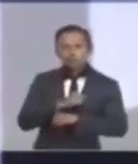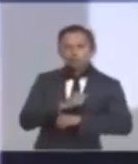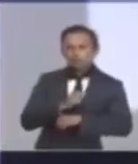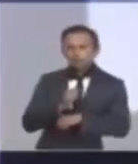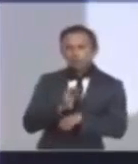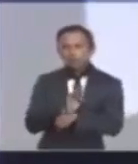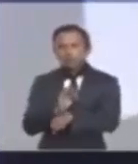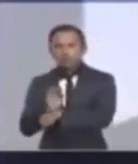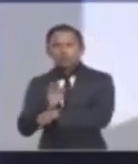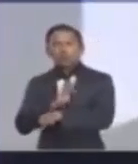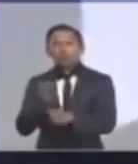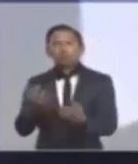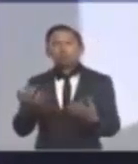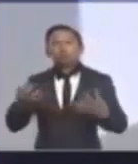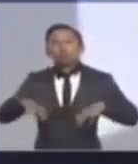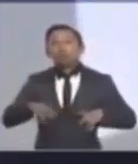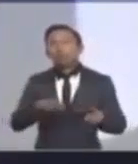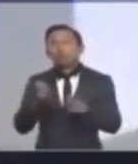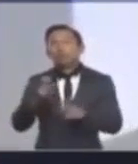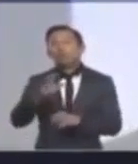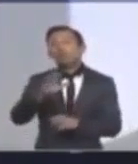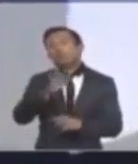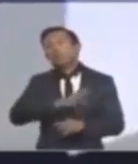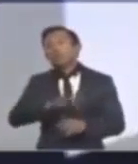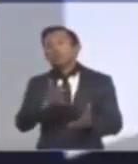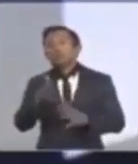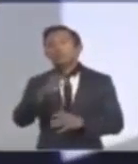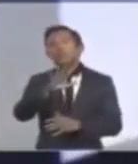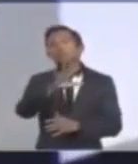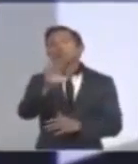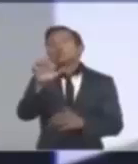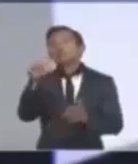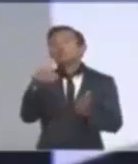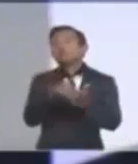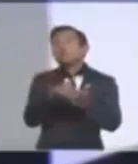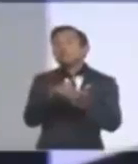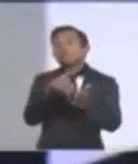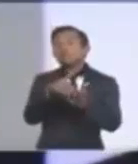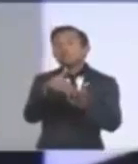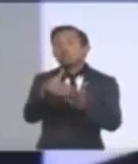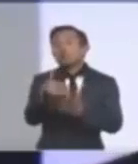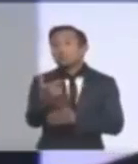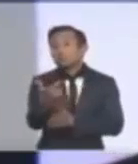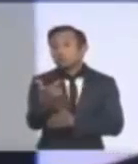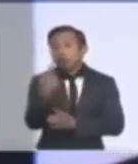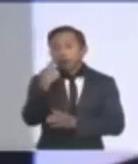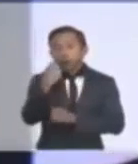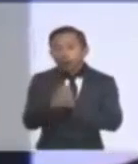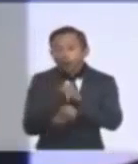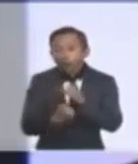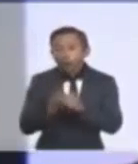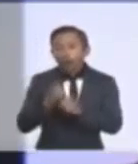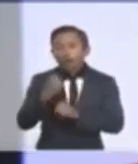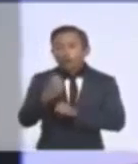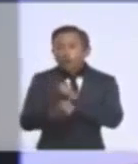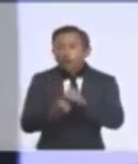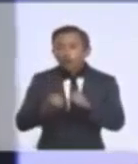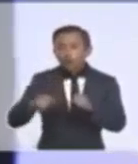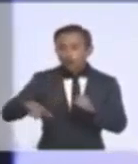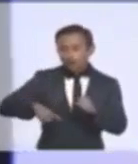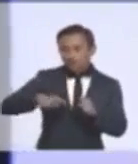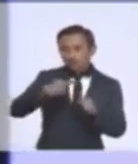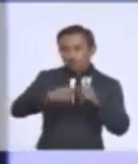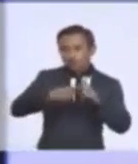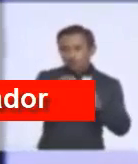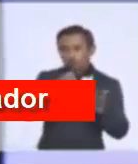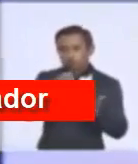que defendamos o aquí a Andrés Manuel, pero hay que en honor a la verdad, él dijo analizar, no dijo a dar amnistía a criminales. ¿Cómo